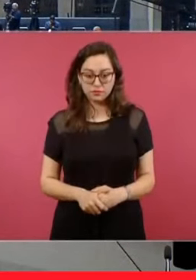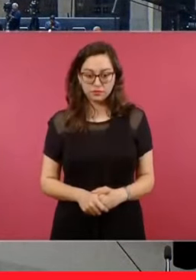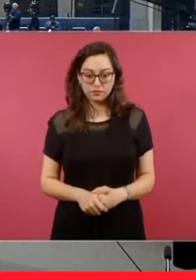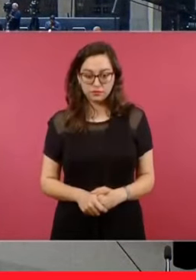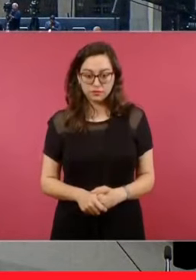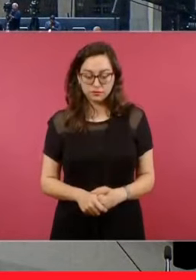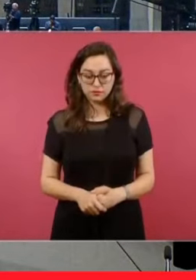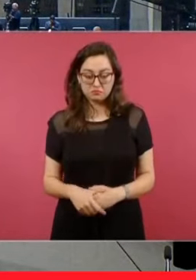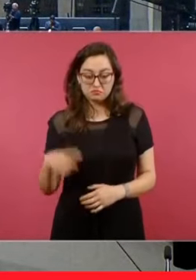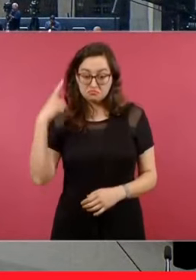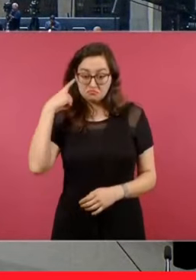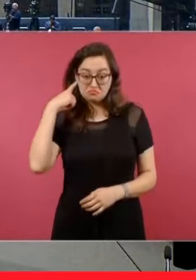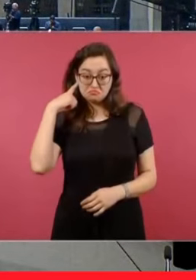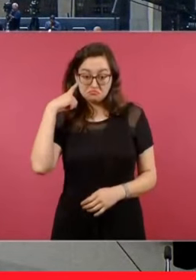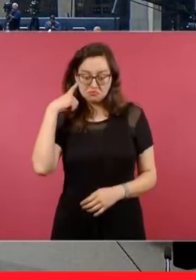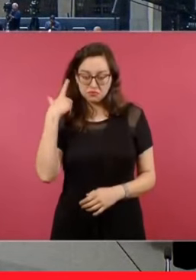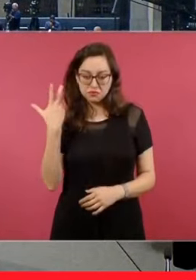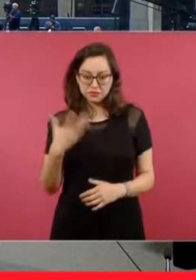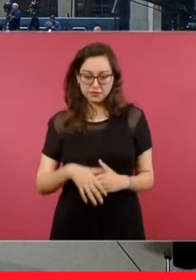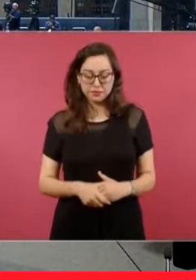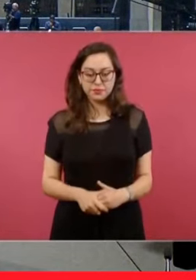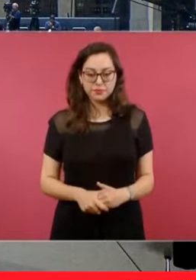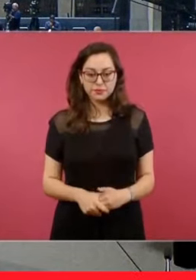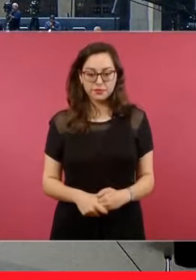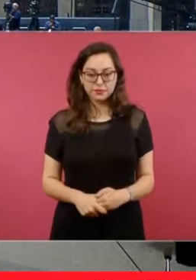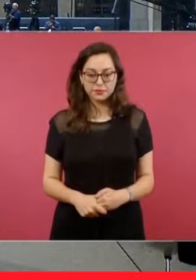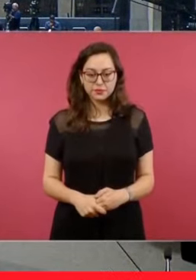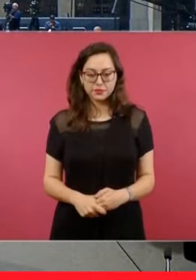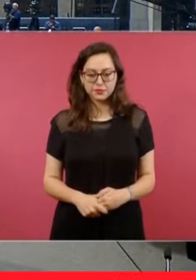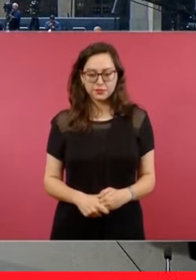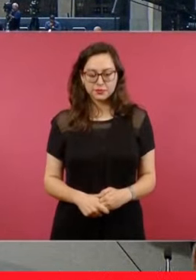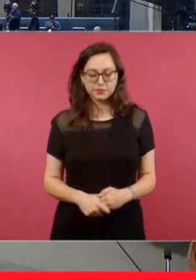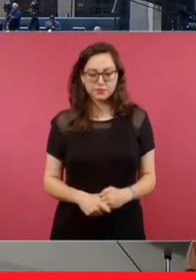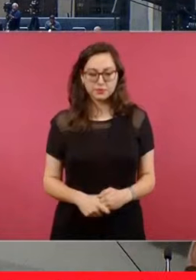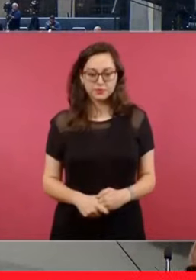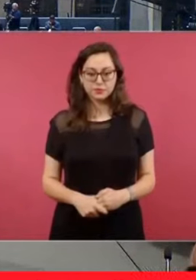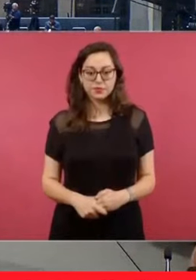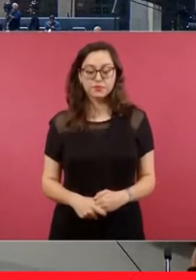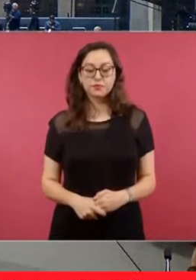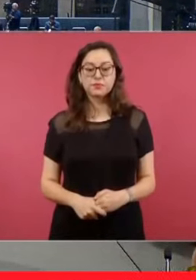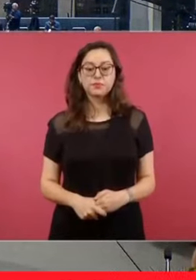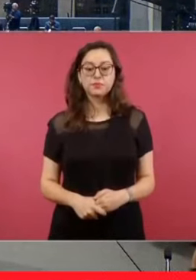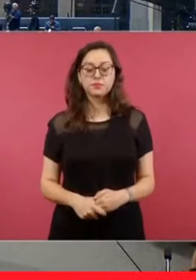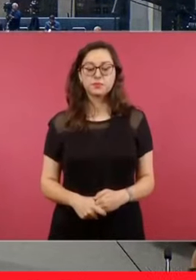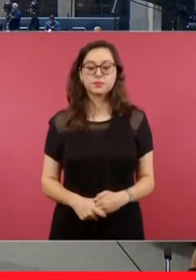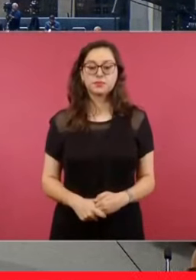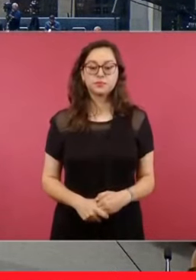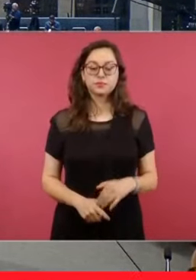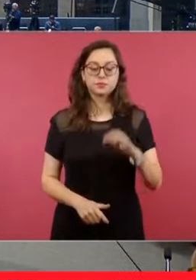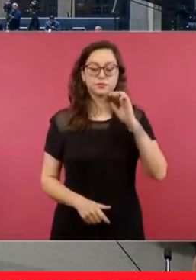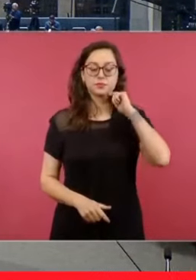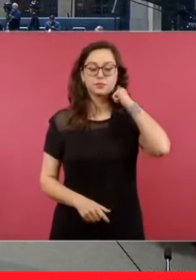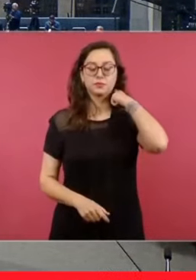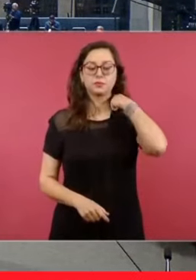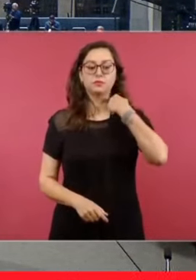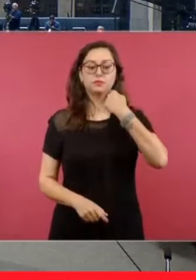humor fue la ún que transmi ane pues por lo mismo porque